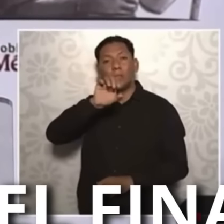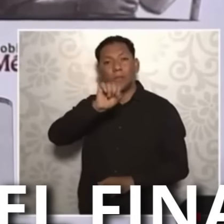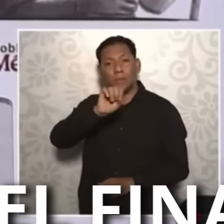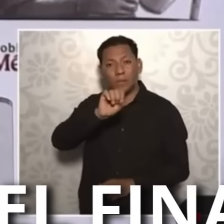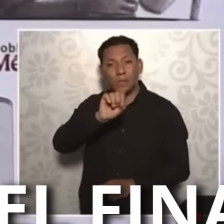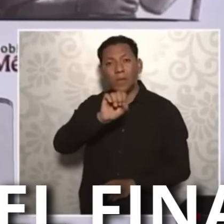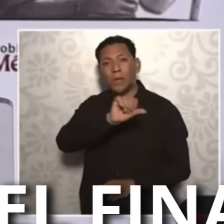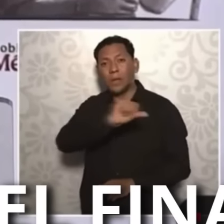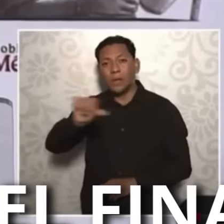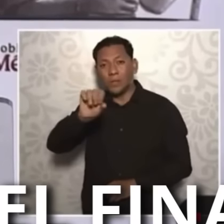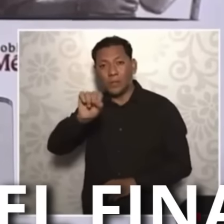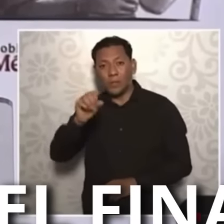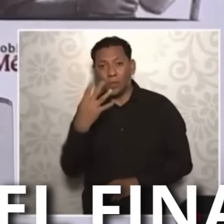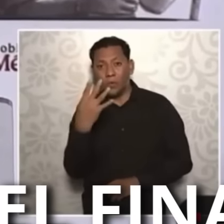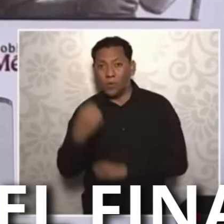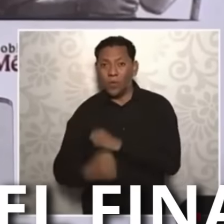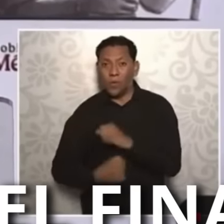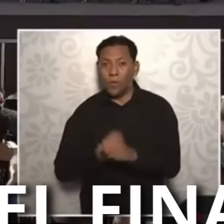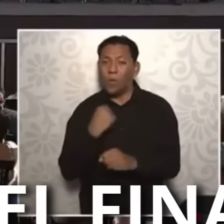64 años.